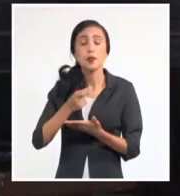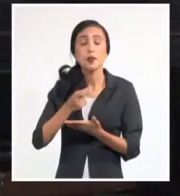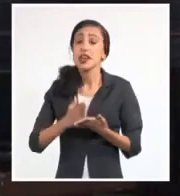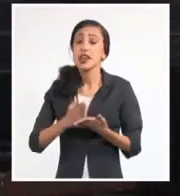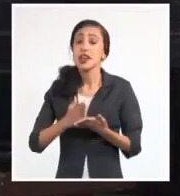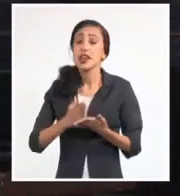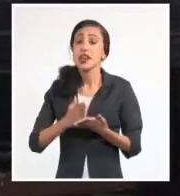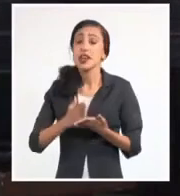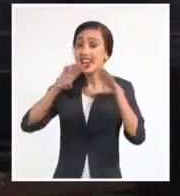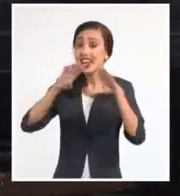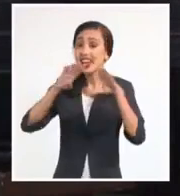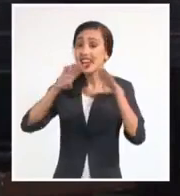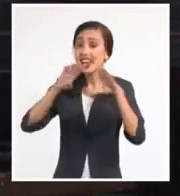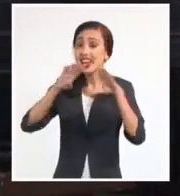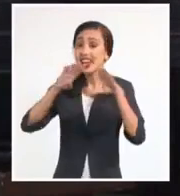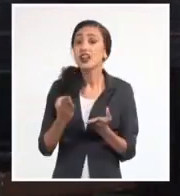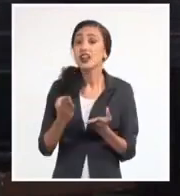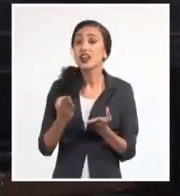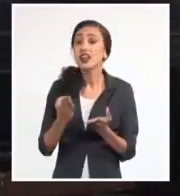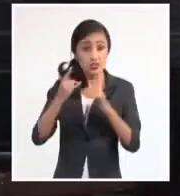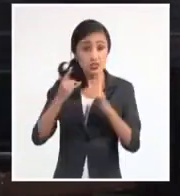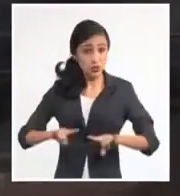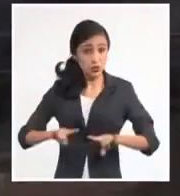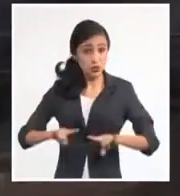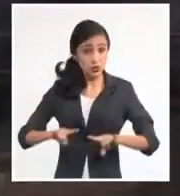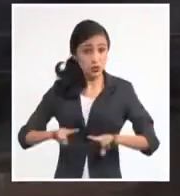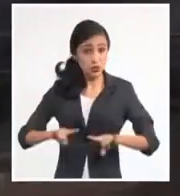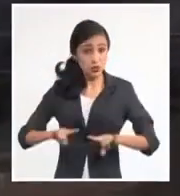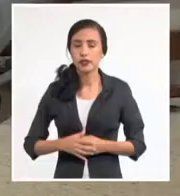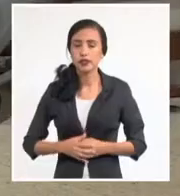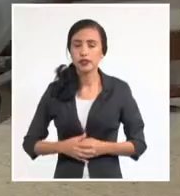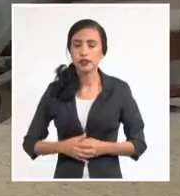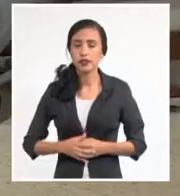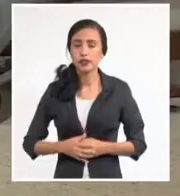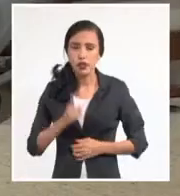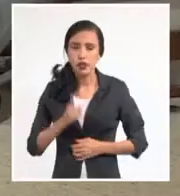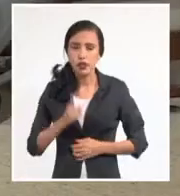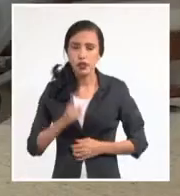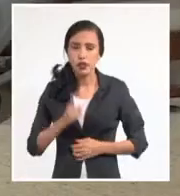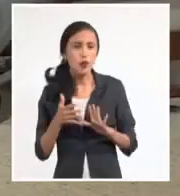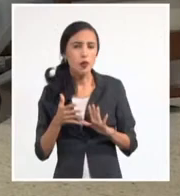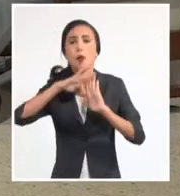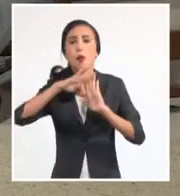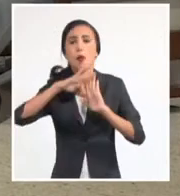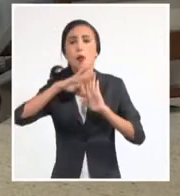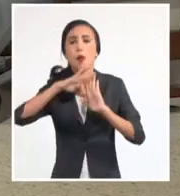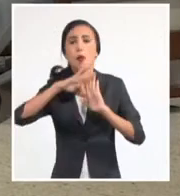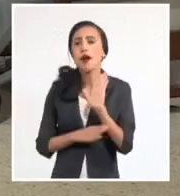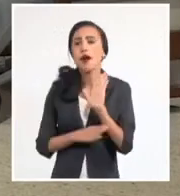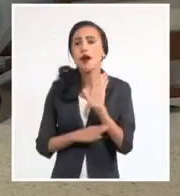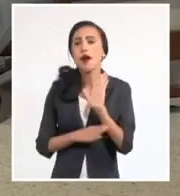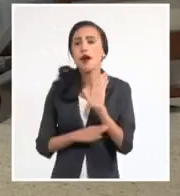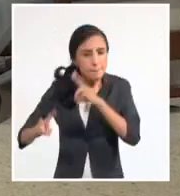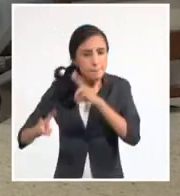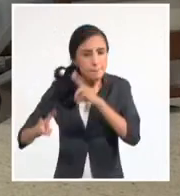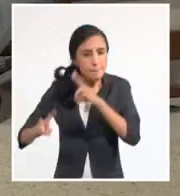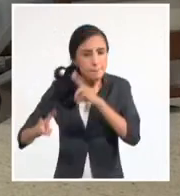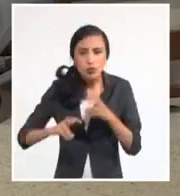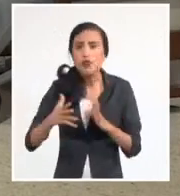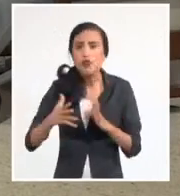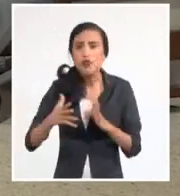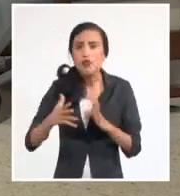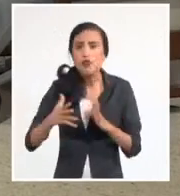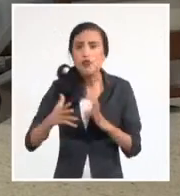hasta la enseñanza universitaria, también sobre el diseño e implementación de programas de investigación y de una estrategia de comunicación